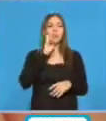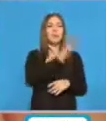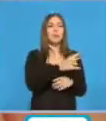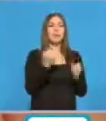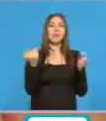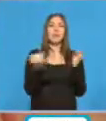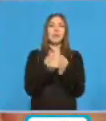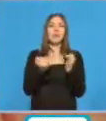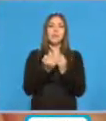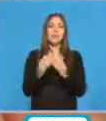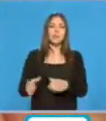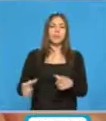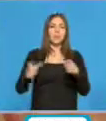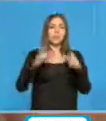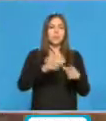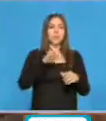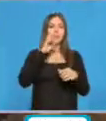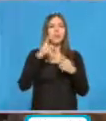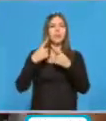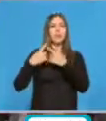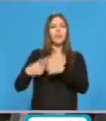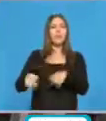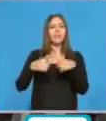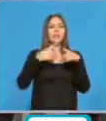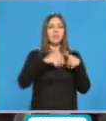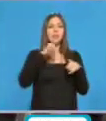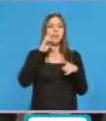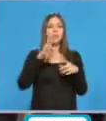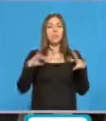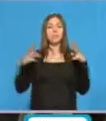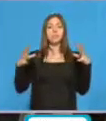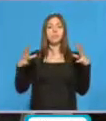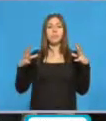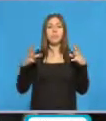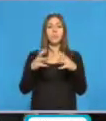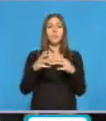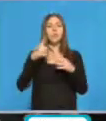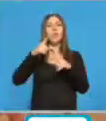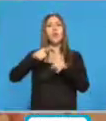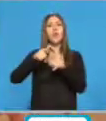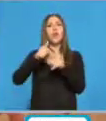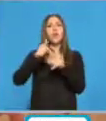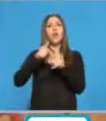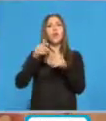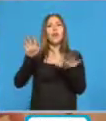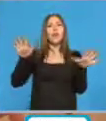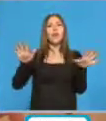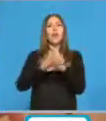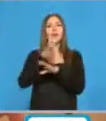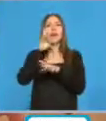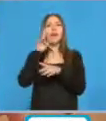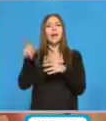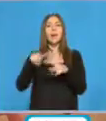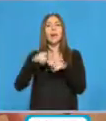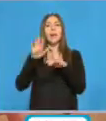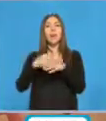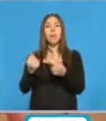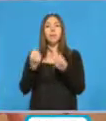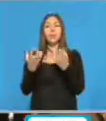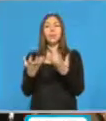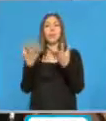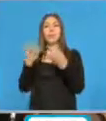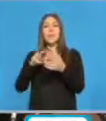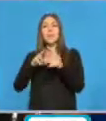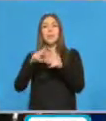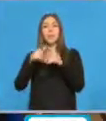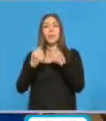Ya que todo se integró, vamos a ver la diferencia entre uno y otro. Exacto, ¿se dan cuenta? El color se Así hizo está más un poquito opaco. crudito y aquí ya está cocido. cocinadito con